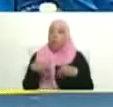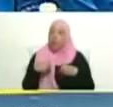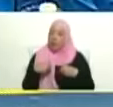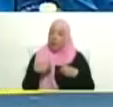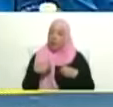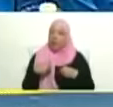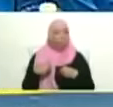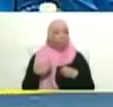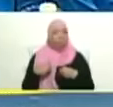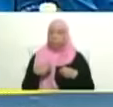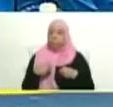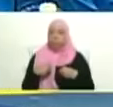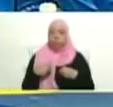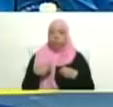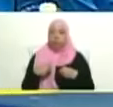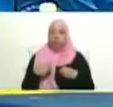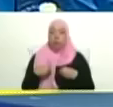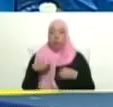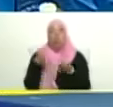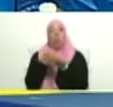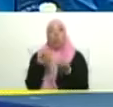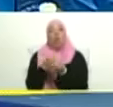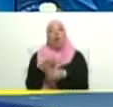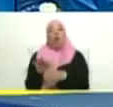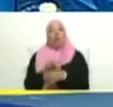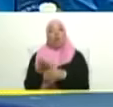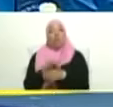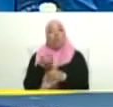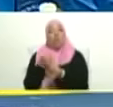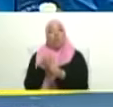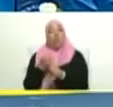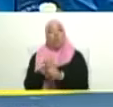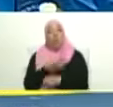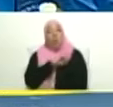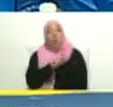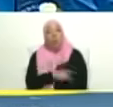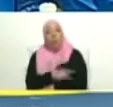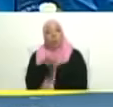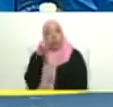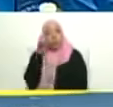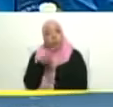acepten. La inspectoría tiene que funcionar con mucha fortaleza.